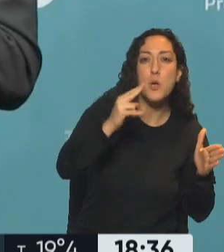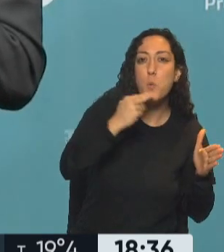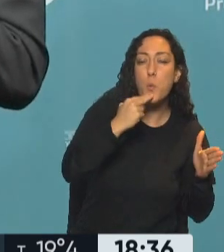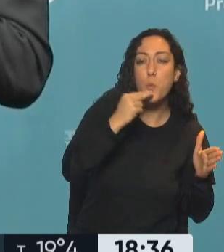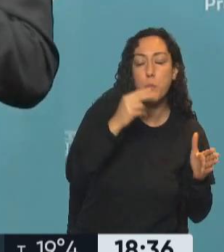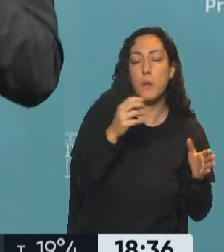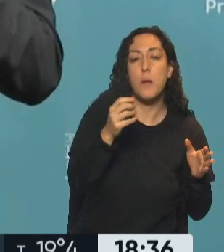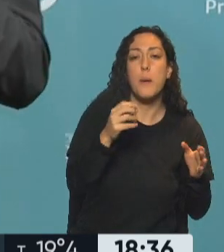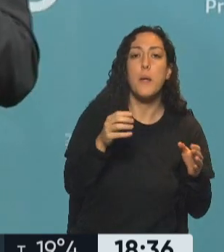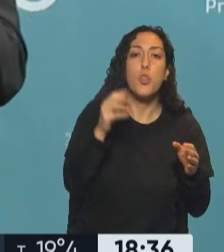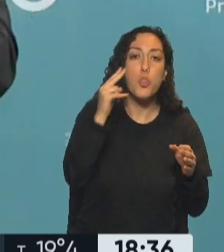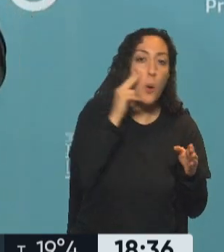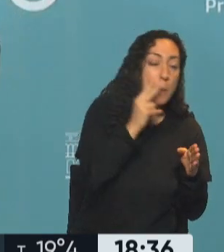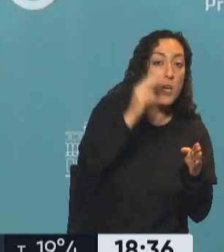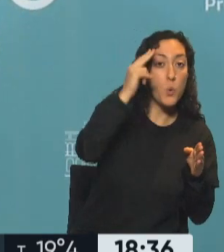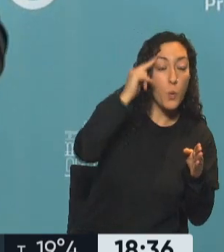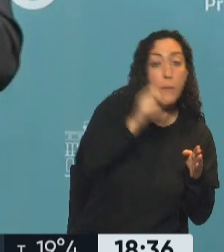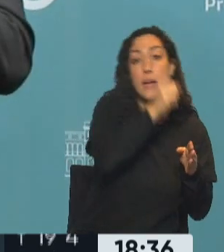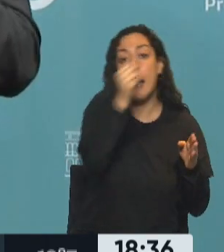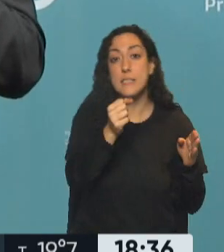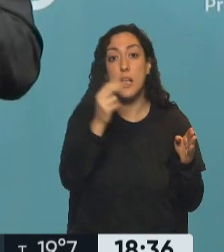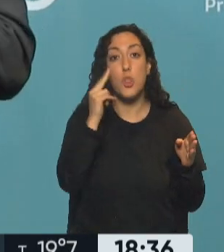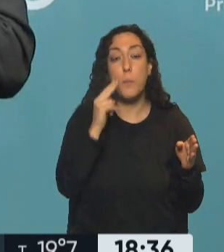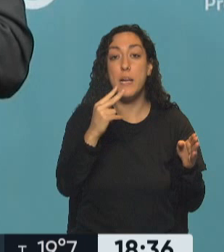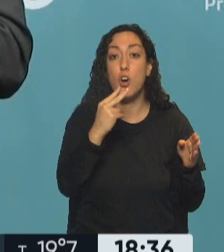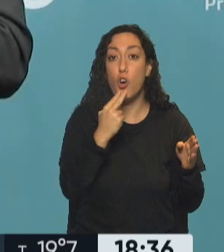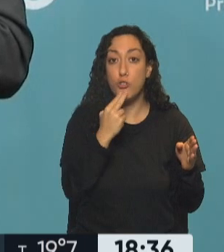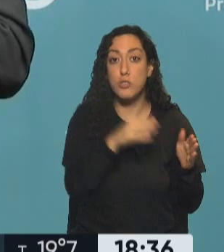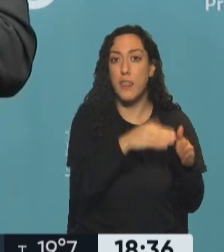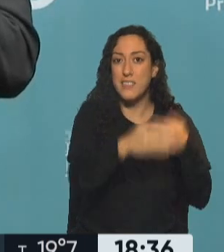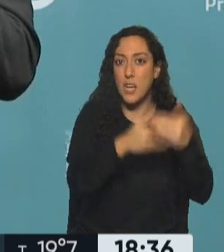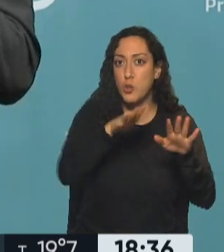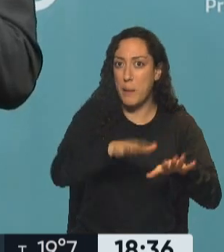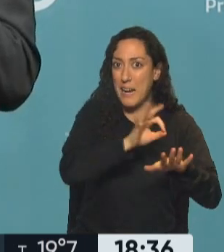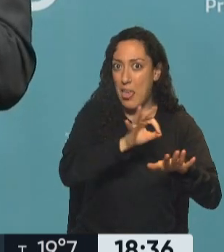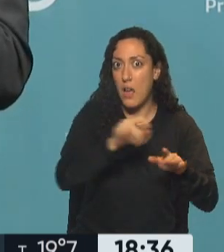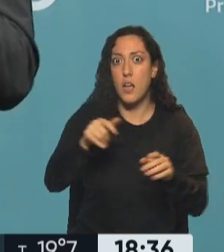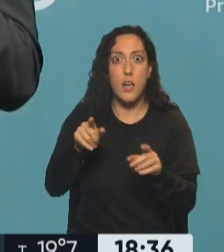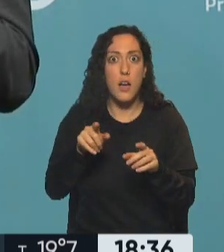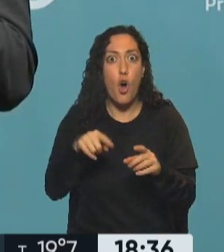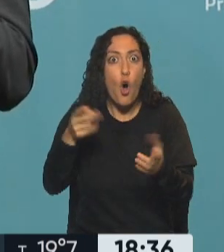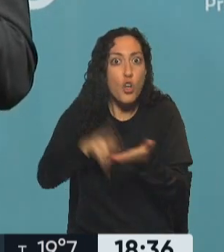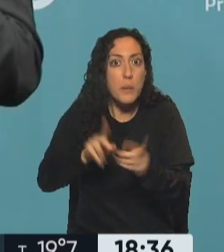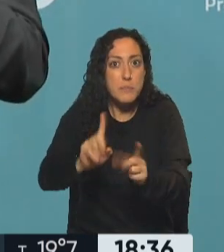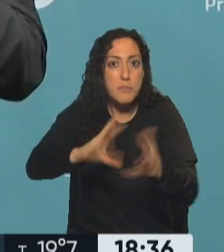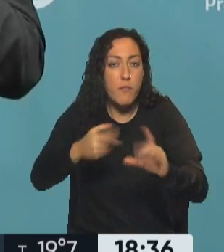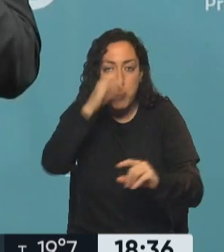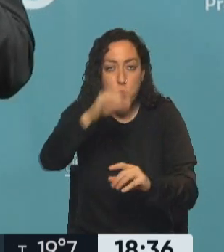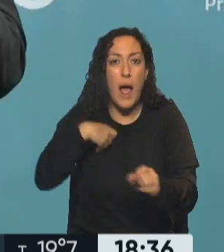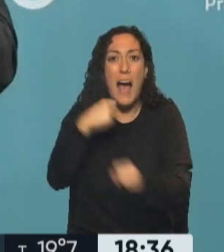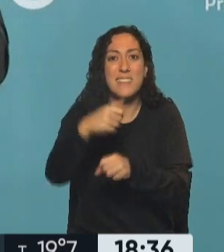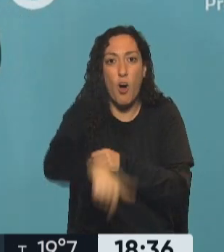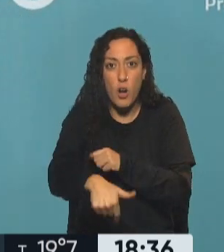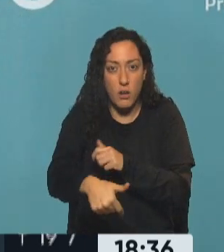2009-2011. Hemos dado un mensaje muy claro desde el punto de vista de la política fiscal. Se necesita conjugar una